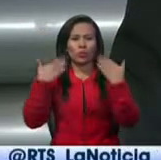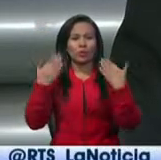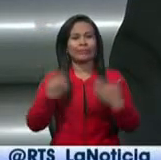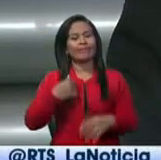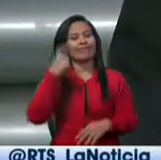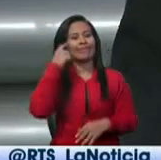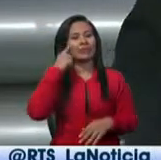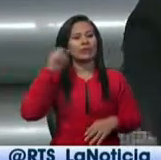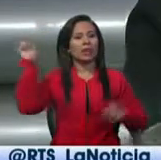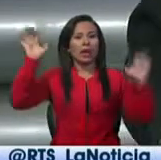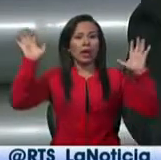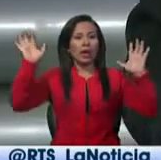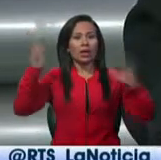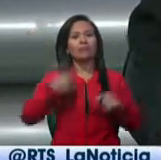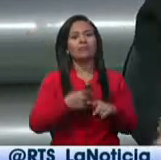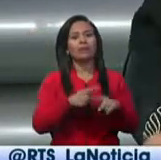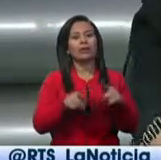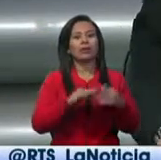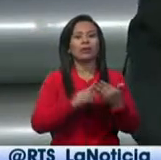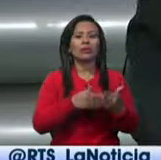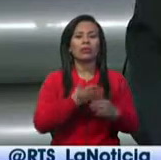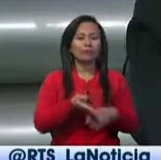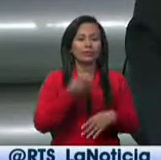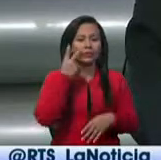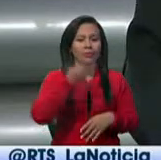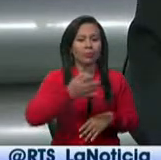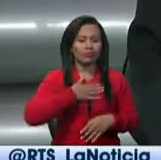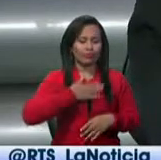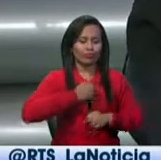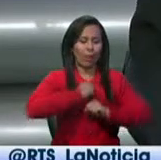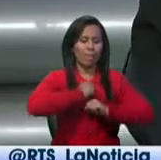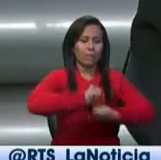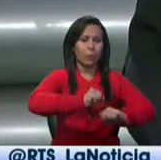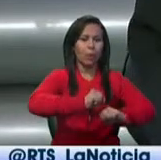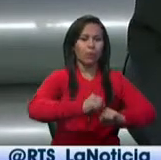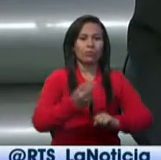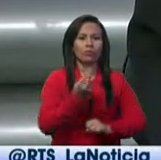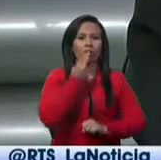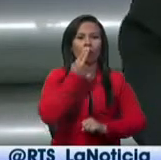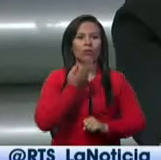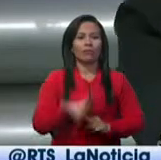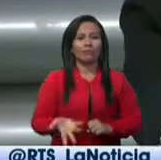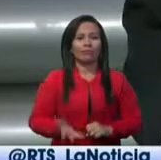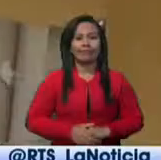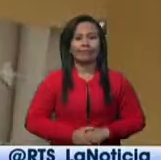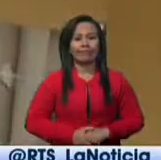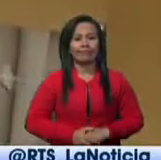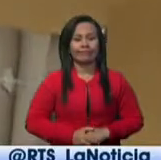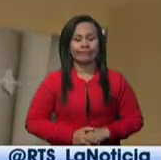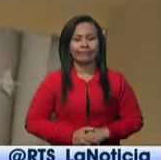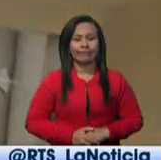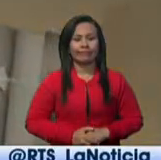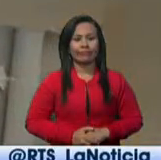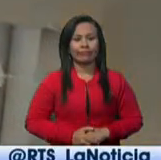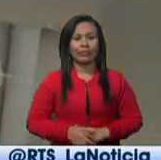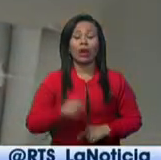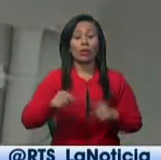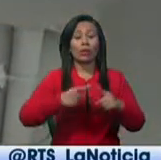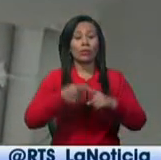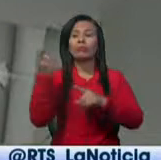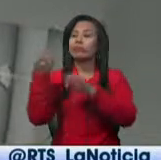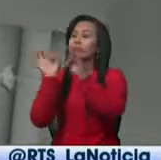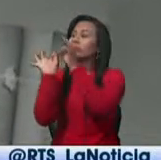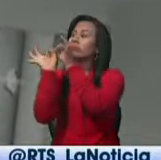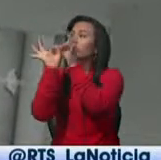eléctrica pero después se comprobó que la causa de su muerte fue un paro cardiorespiratorio mientras realizaba